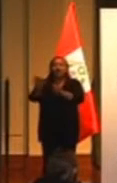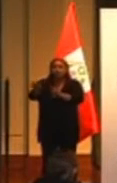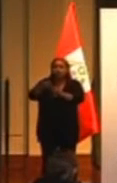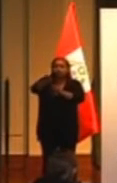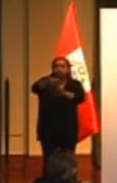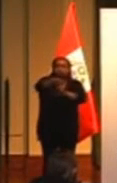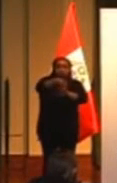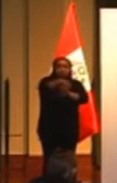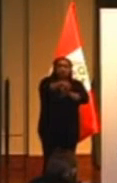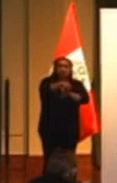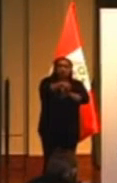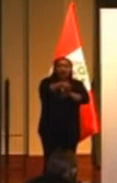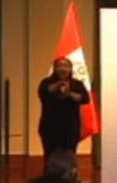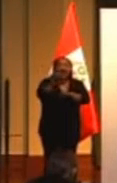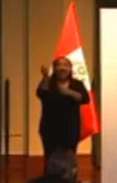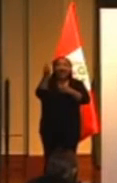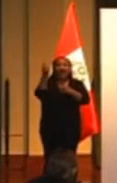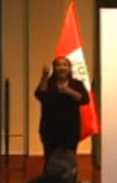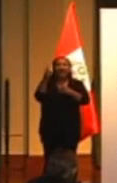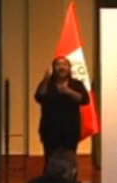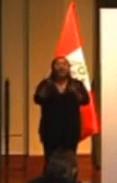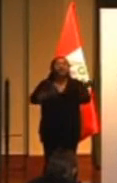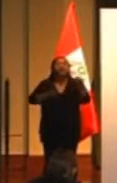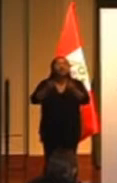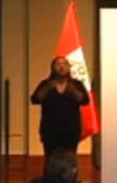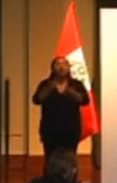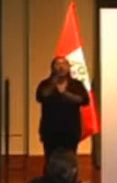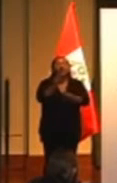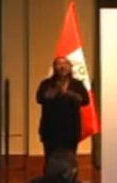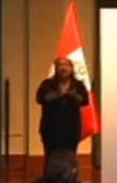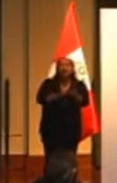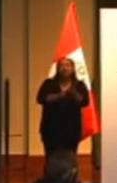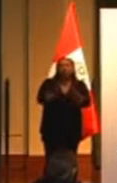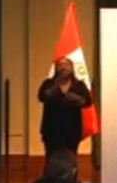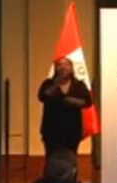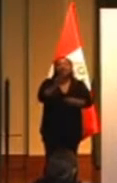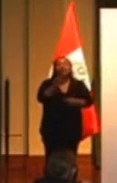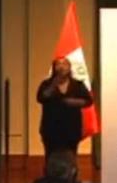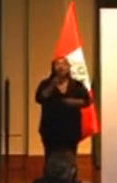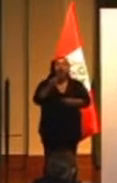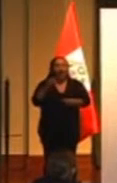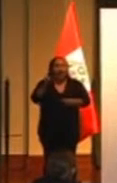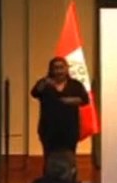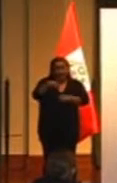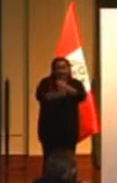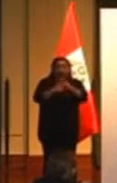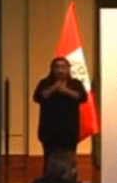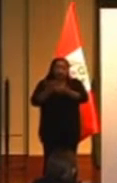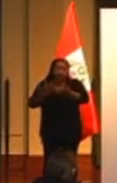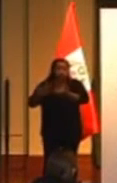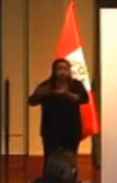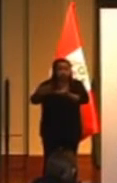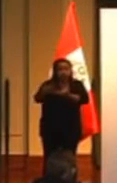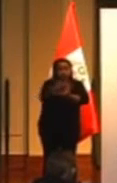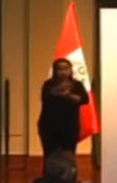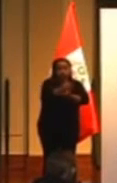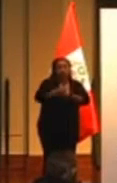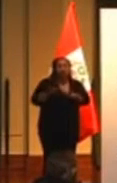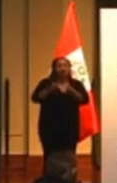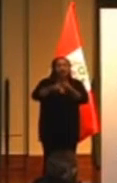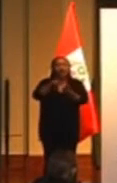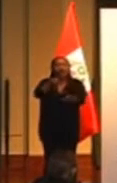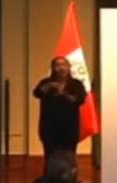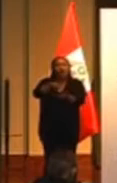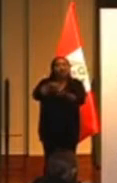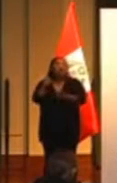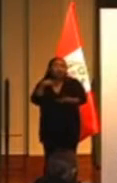¿verdad? Y la Gerencia de Administración Tributaria ha recaudado durante este año, hasta ahora, hasta noviembre,